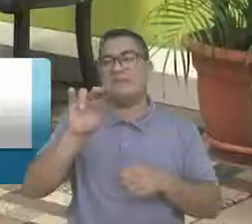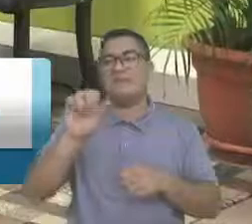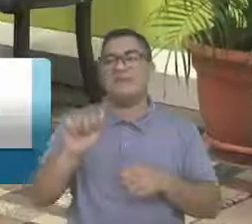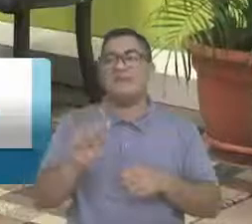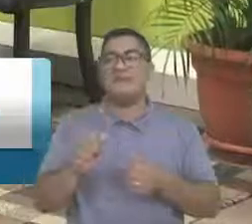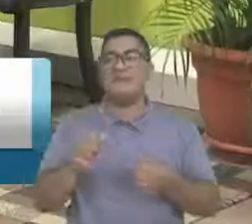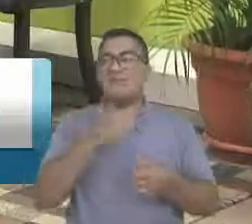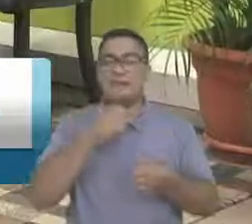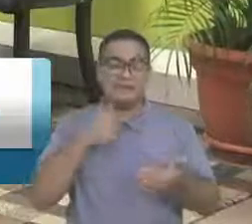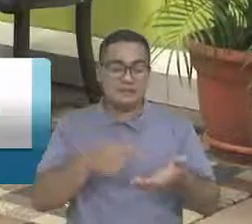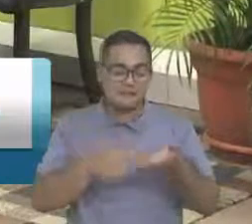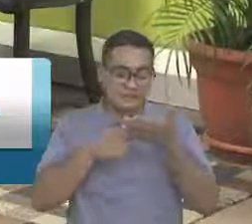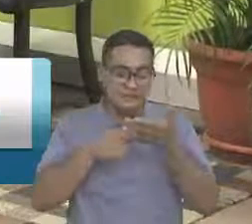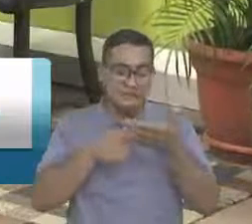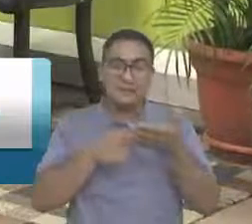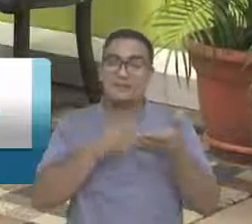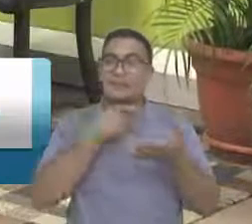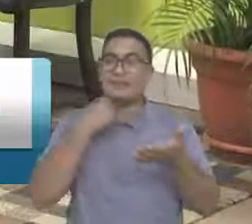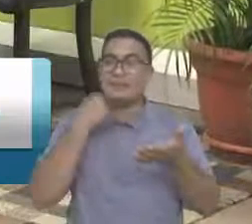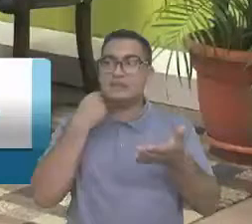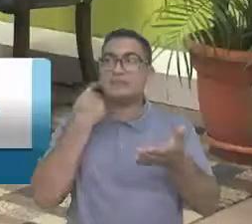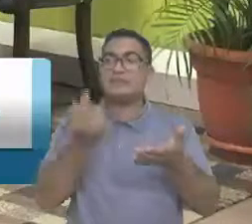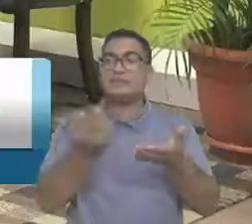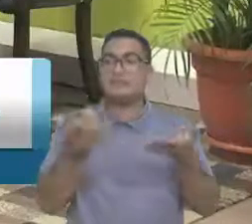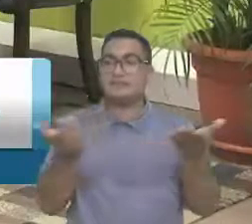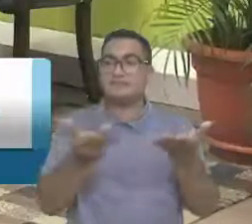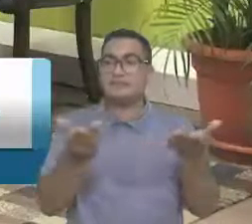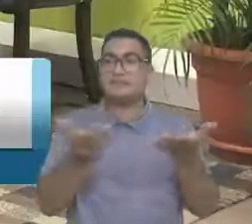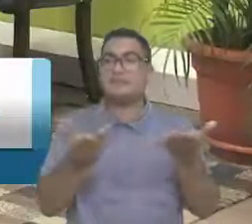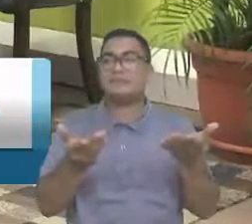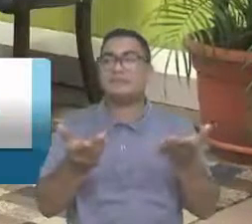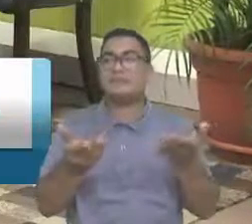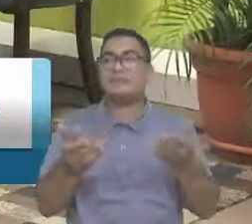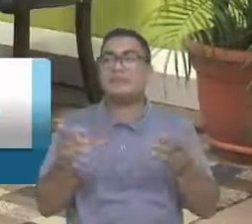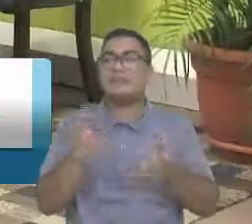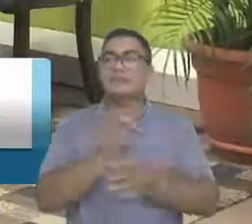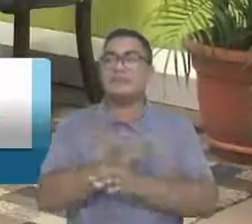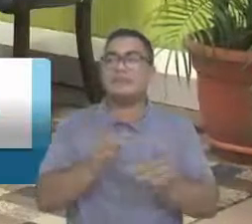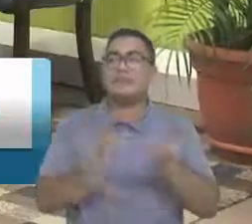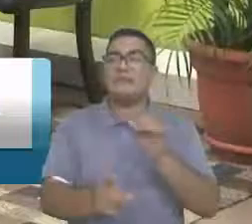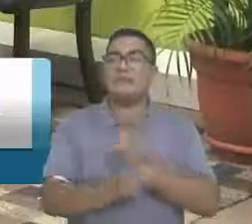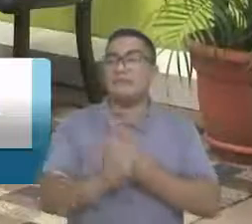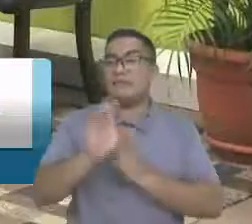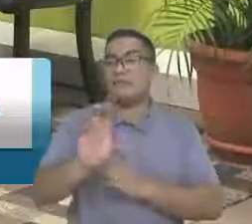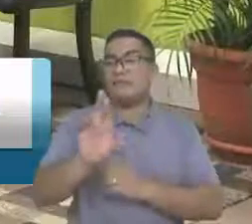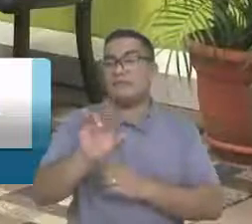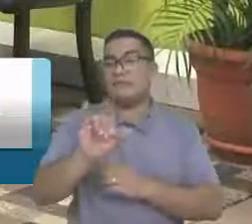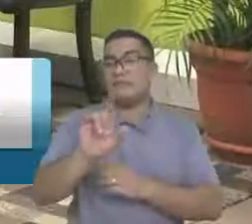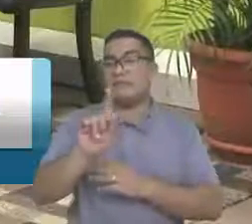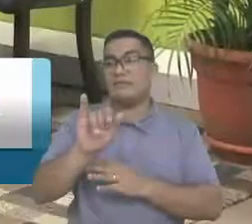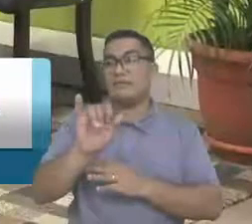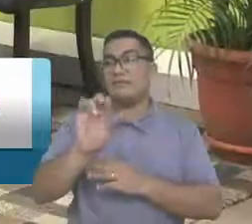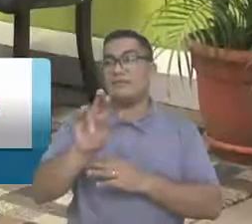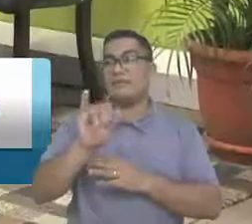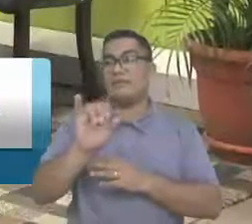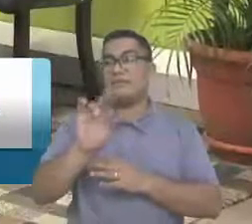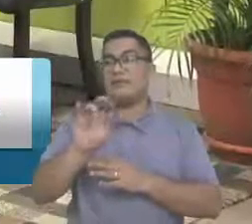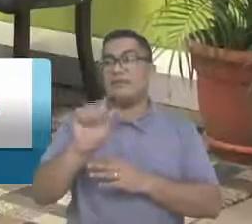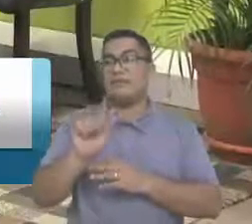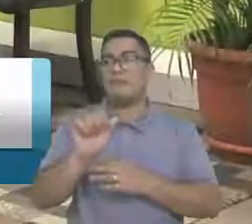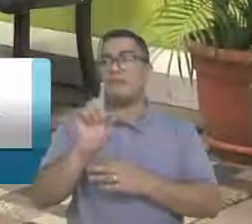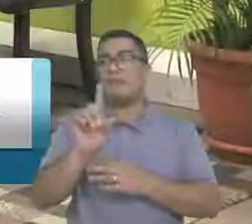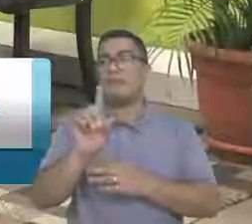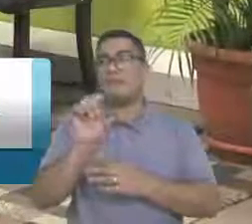brinda un panorama inicial. De hecho, nosotros debemos de tener una creatinina hasta en 1.3, 1.4 de